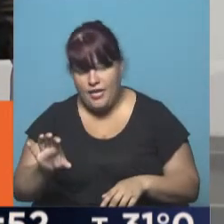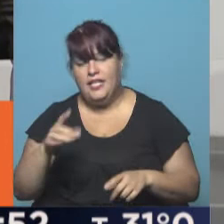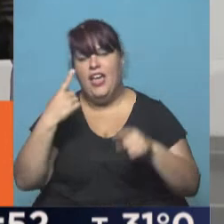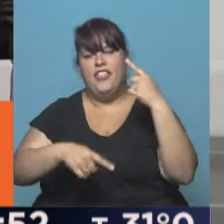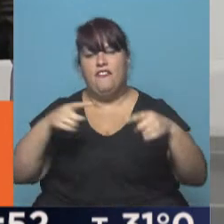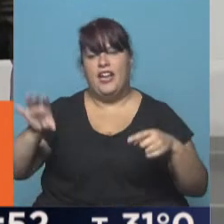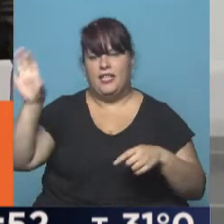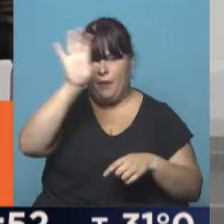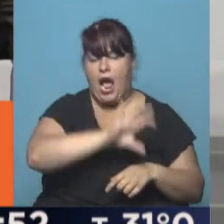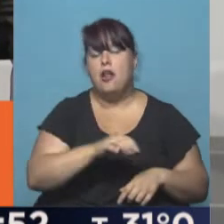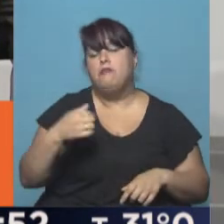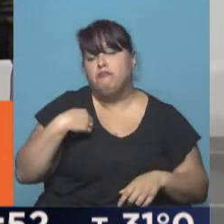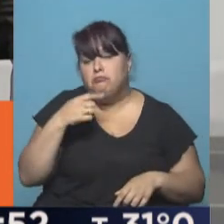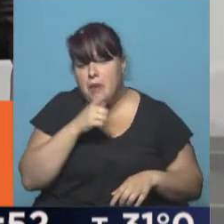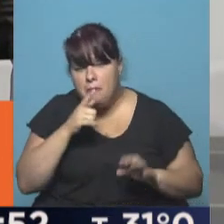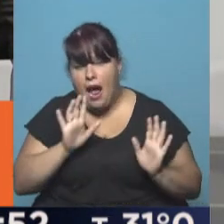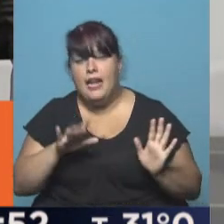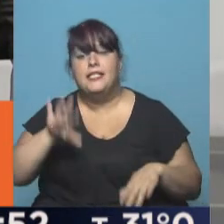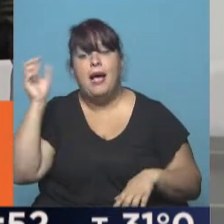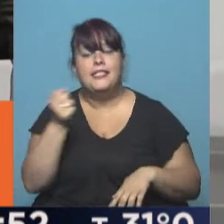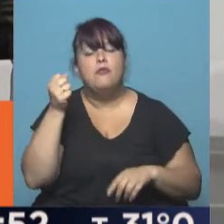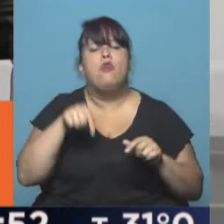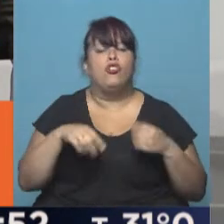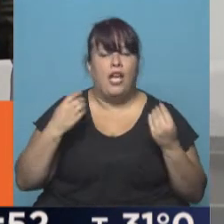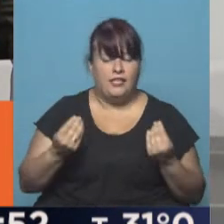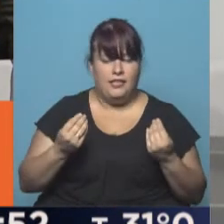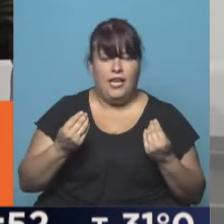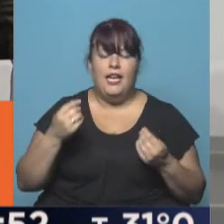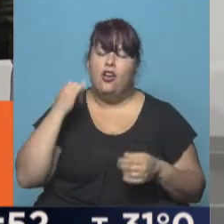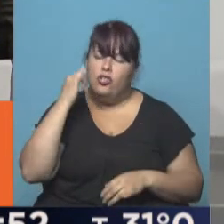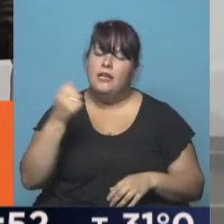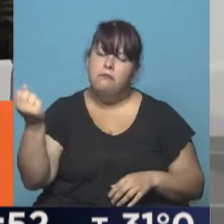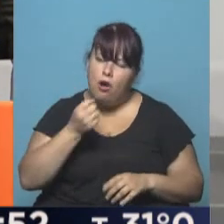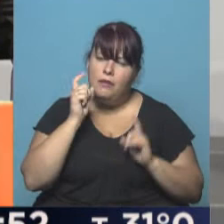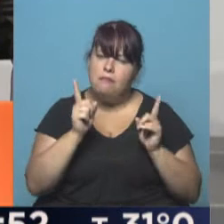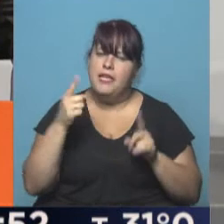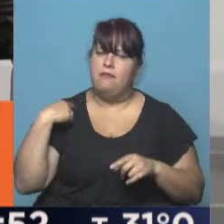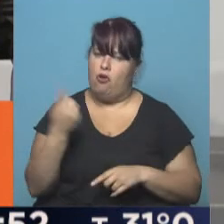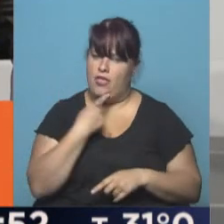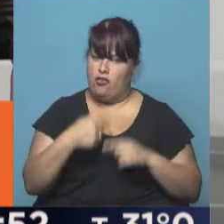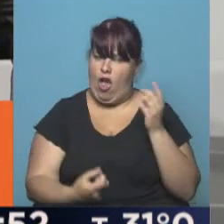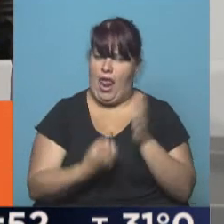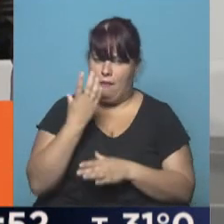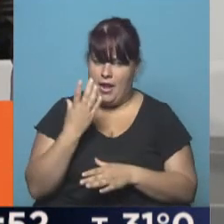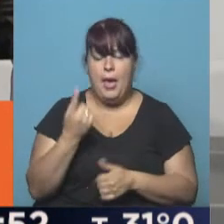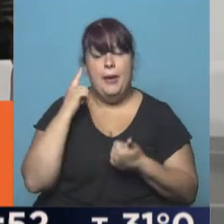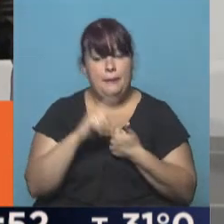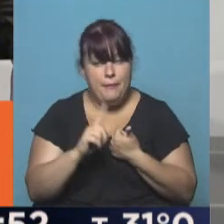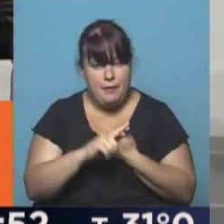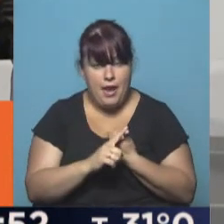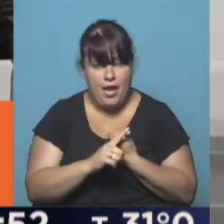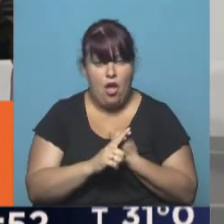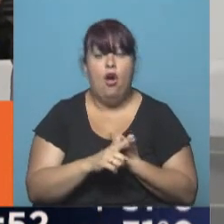diversas jurisdicciones. A mí me parece que lo importante aquí es resaltar, tal cual decíamos esta mañana, en primer lugar,